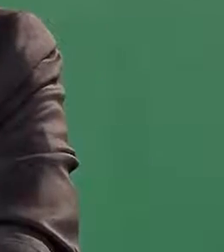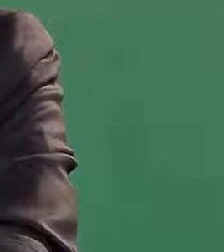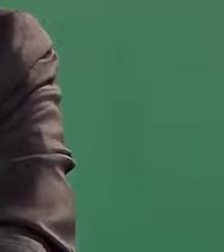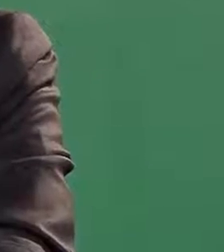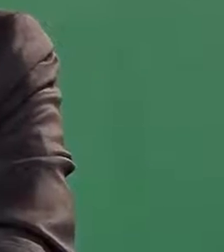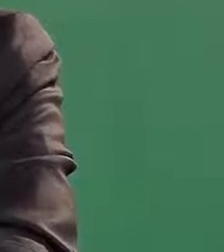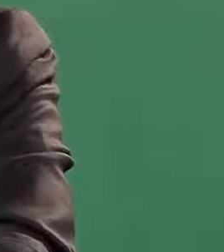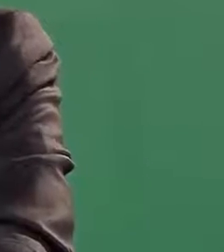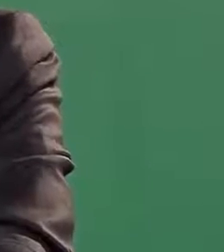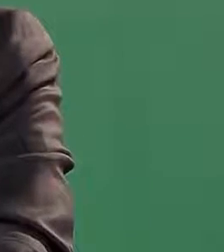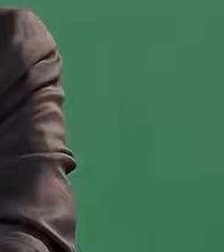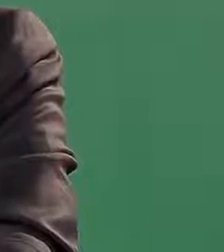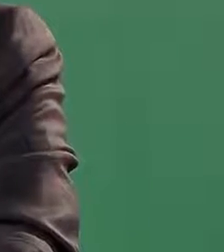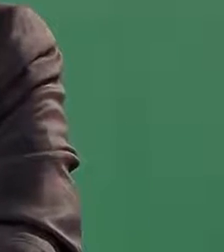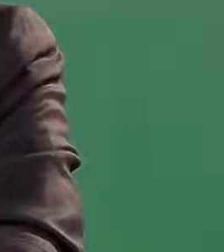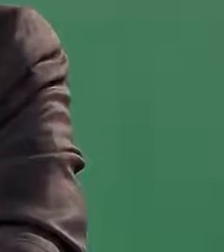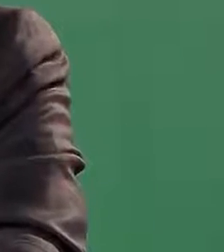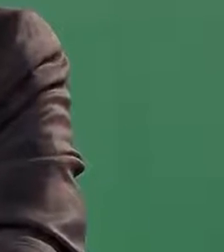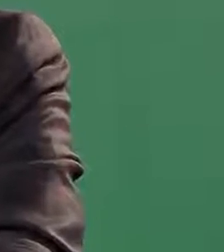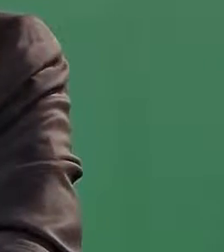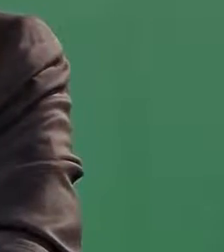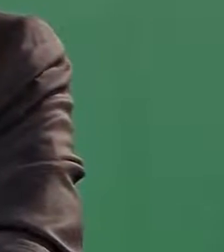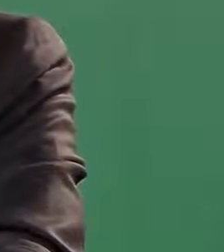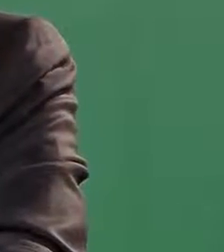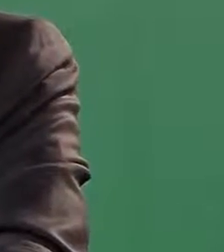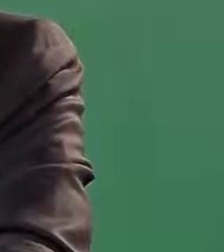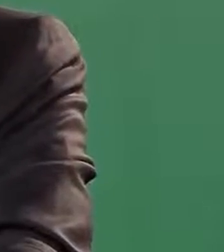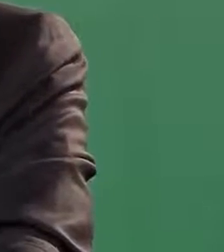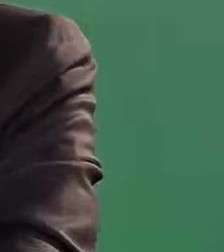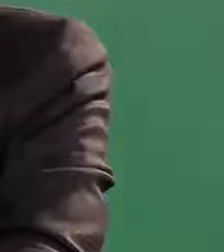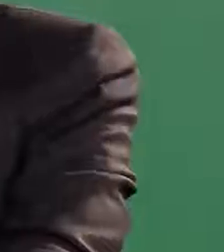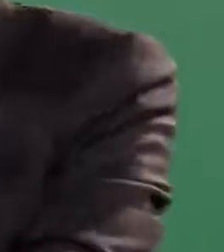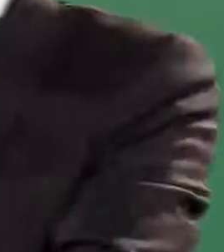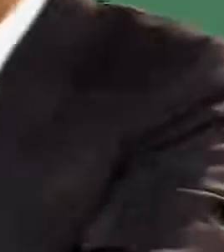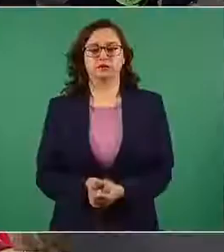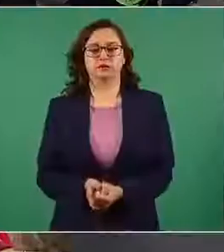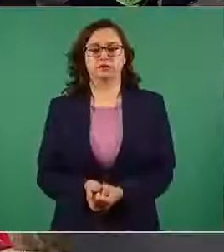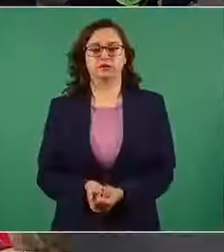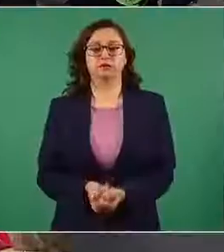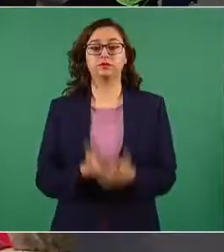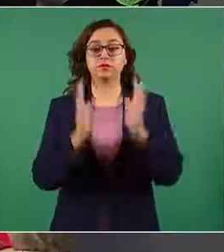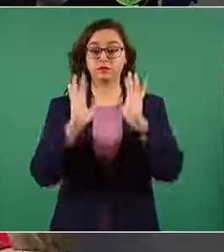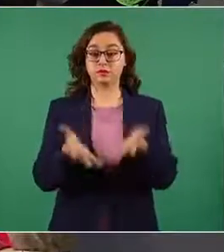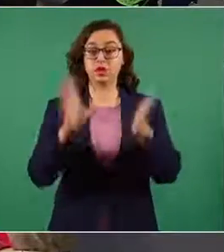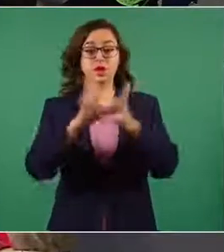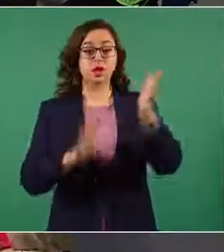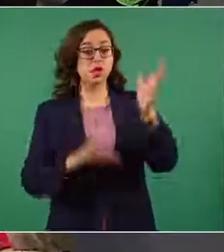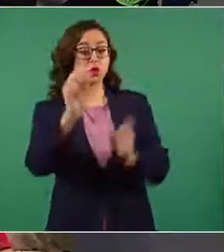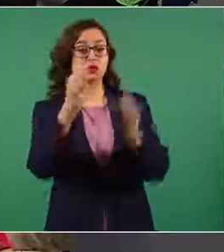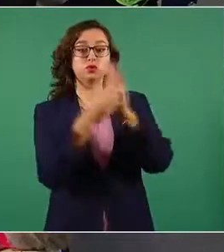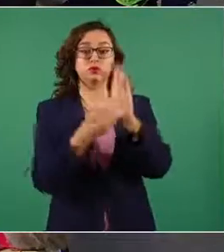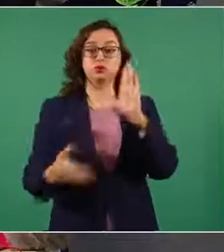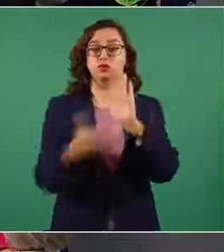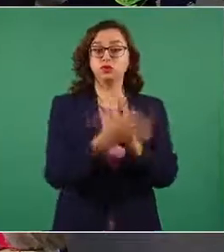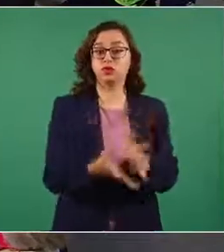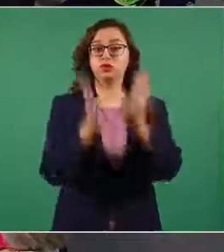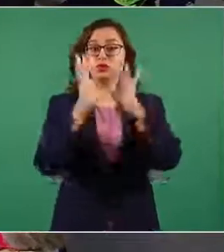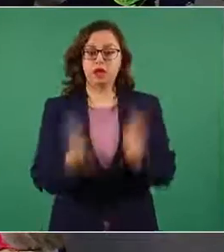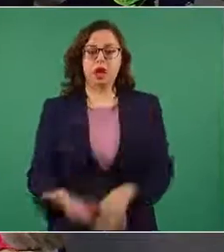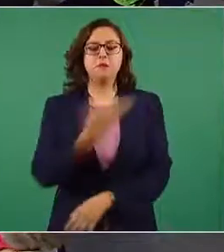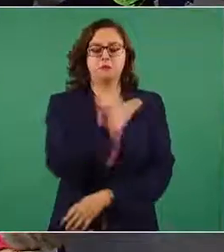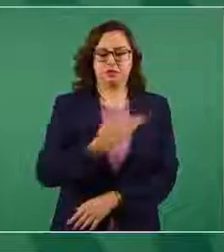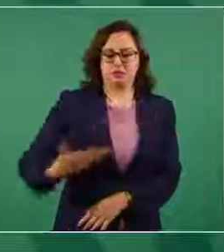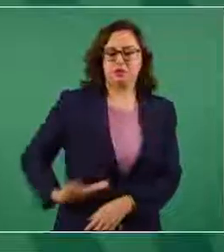corrupción y como a cualquier otro ciudadano. Ah, ya está en la Constitución, ya está aprobado, pero falta la